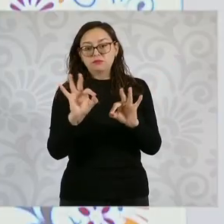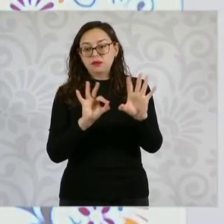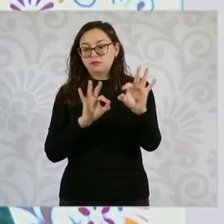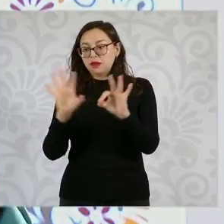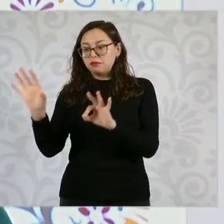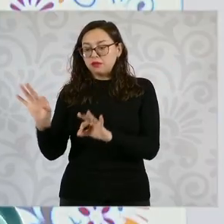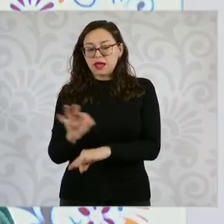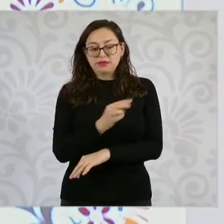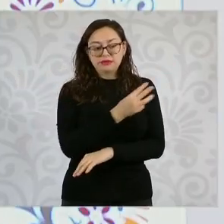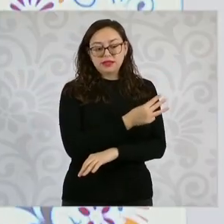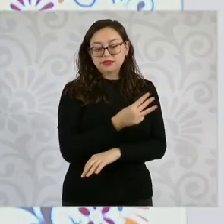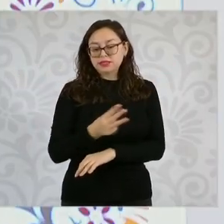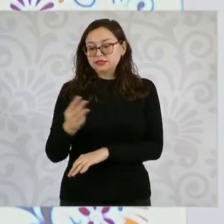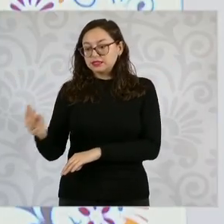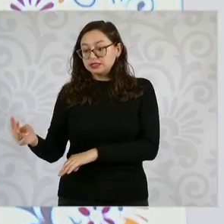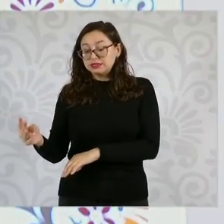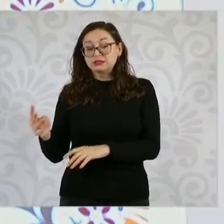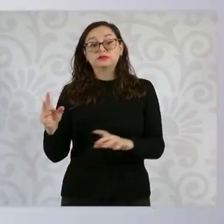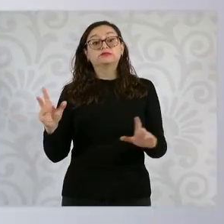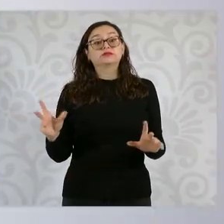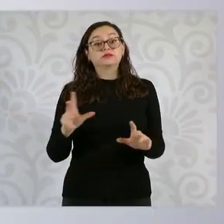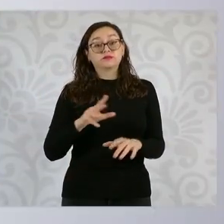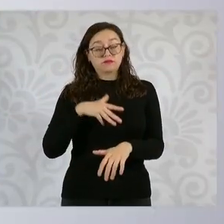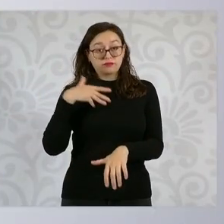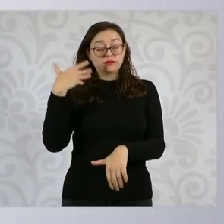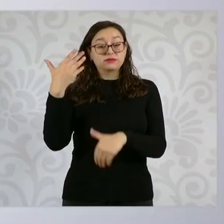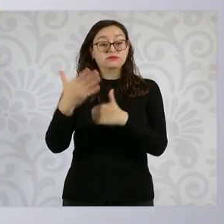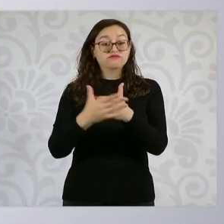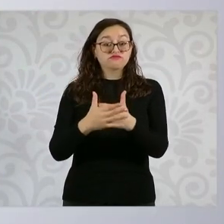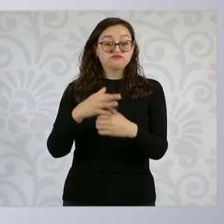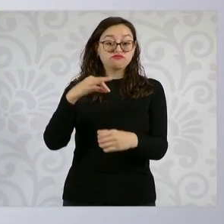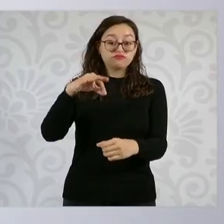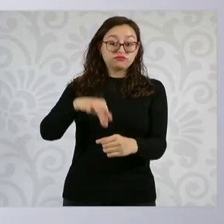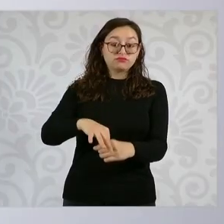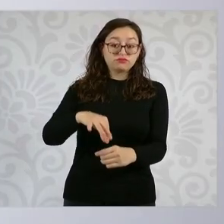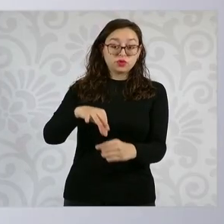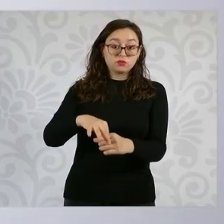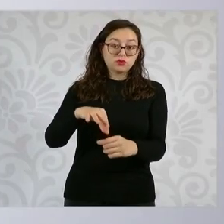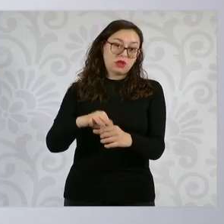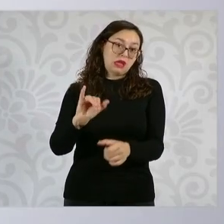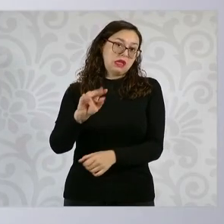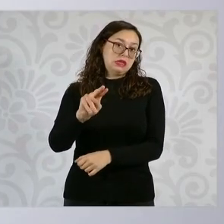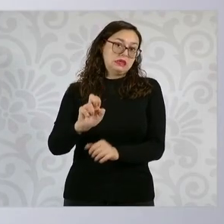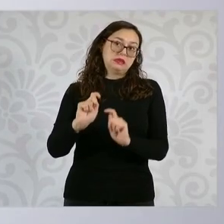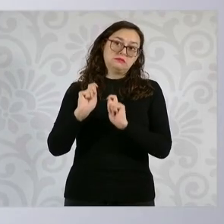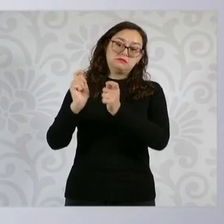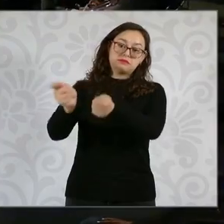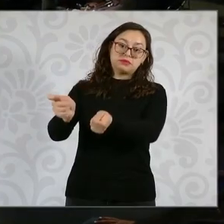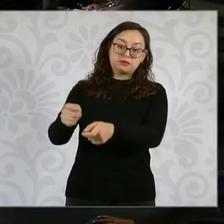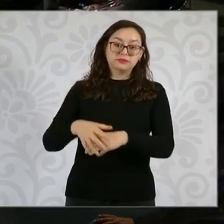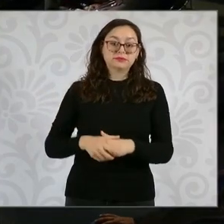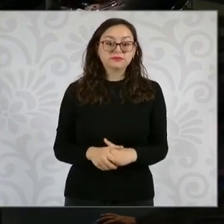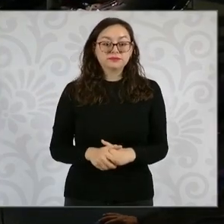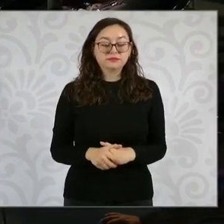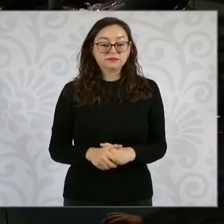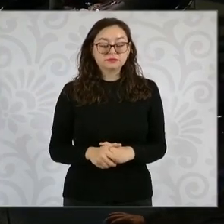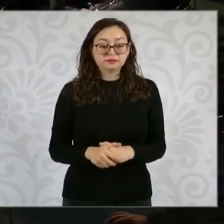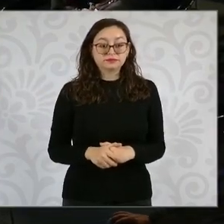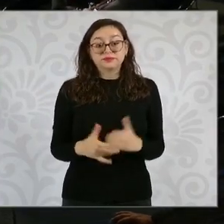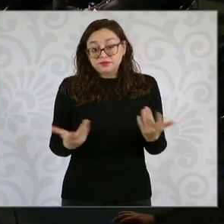cargos. Y esos son los que van a votación, que la va a organizar el Instituto Nacional Electoral.